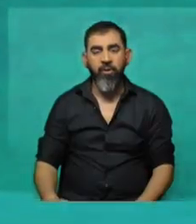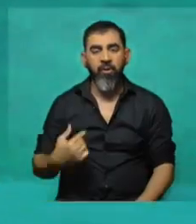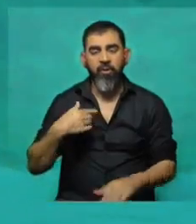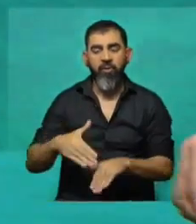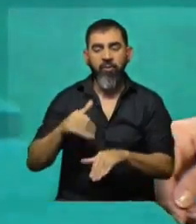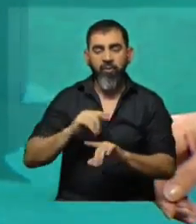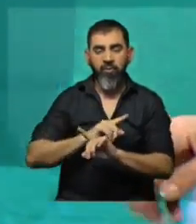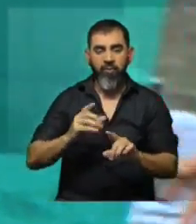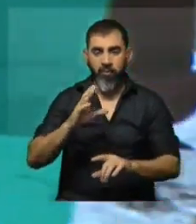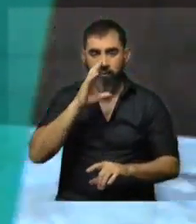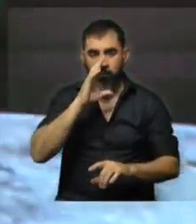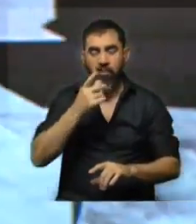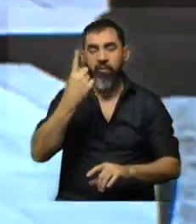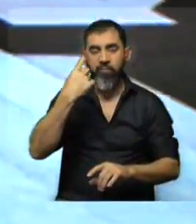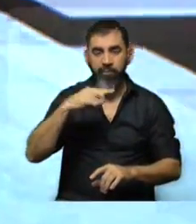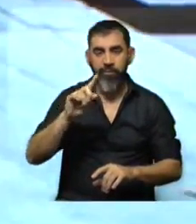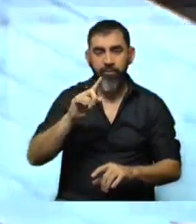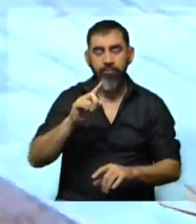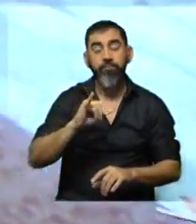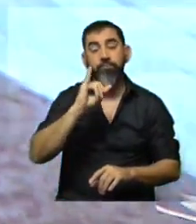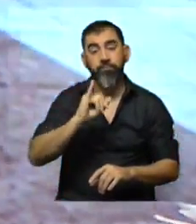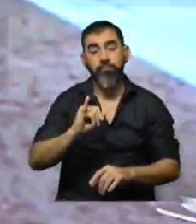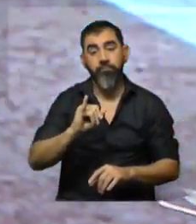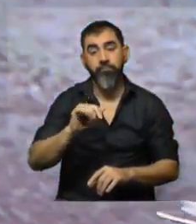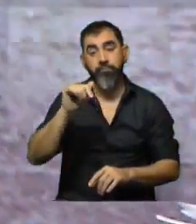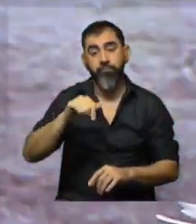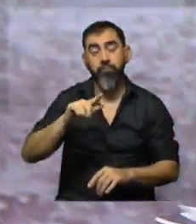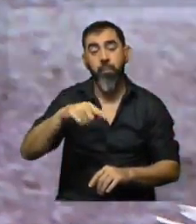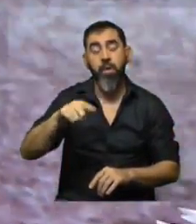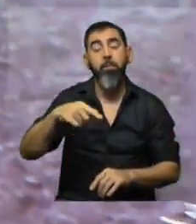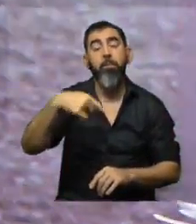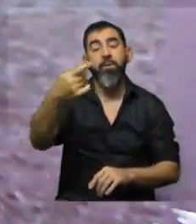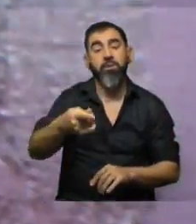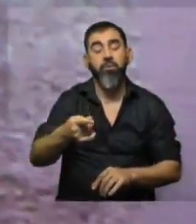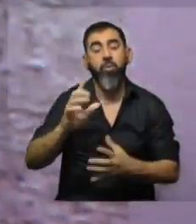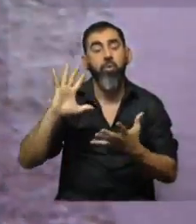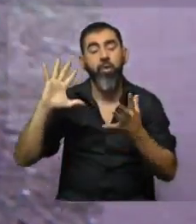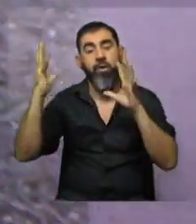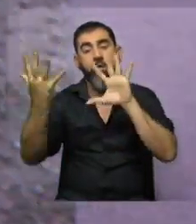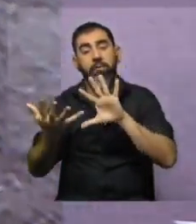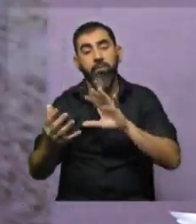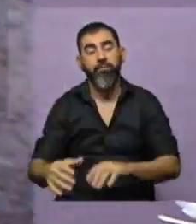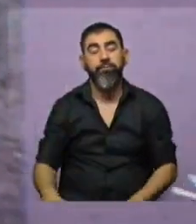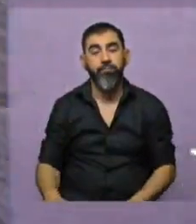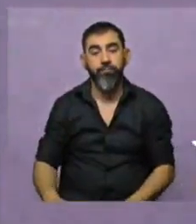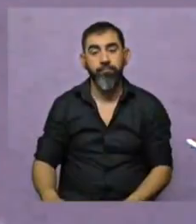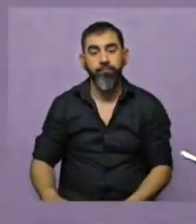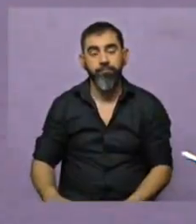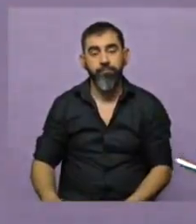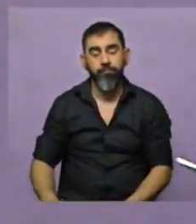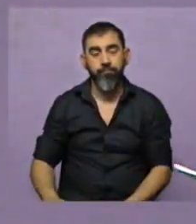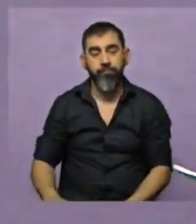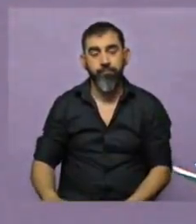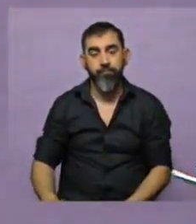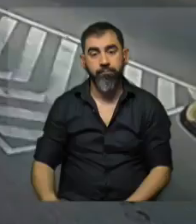hasta febrero del 2023, pero sí me voy a adelantar para hoy, mañana y pasado, contarles qué pasa con el clima. ¿Qué pasa con el clima?